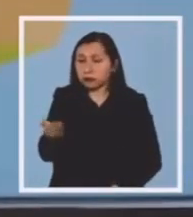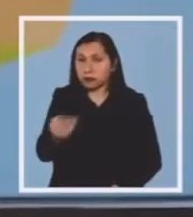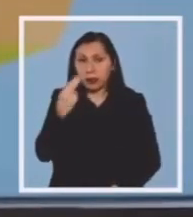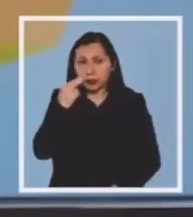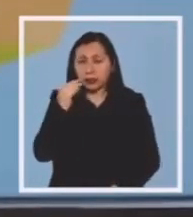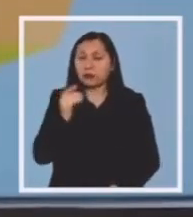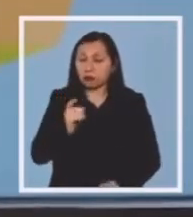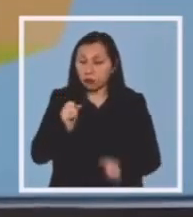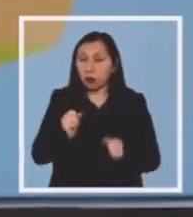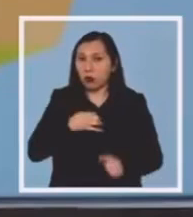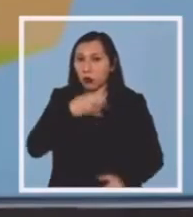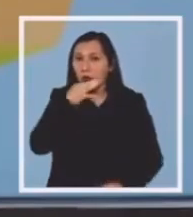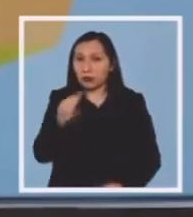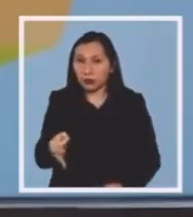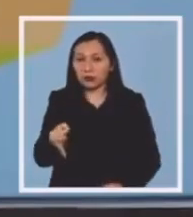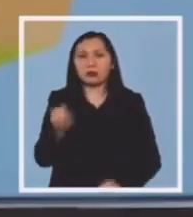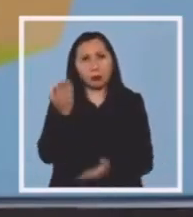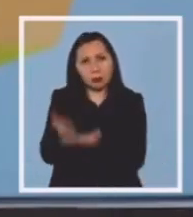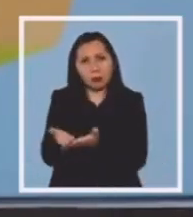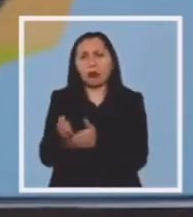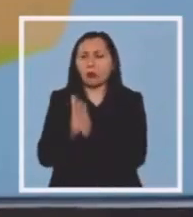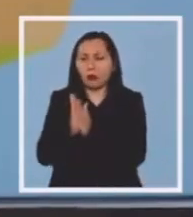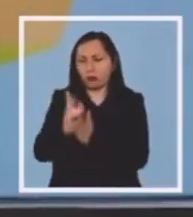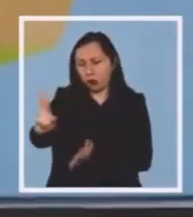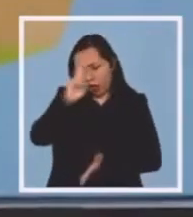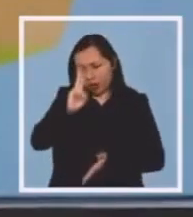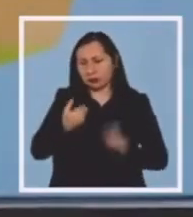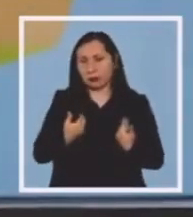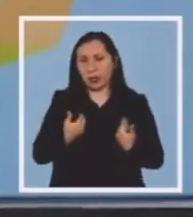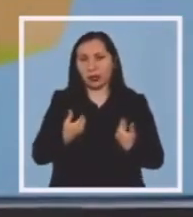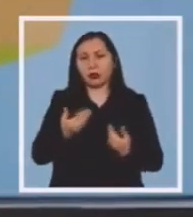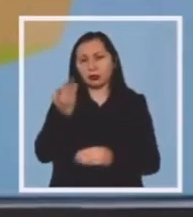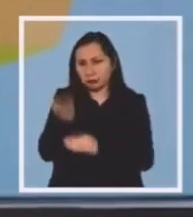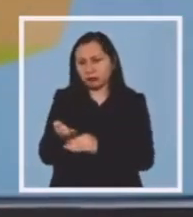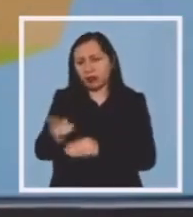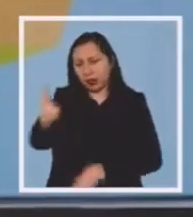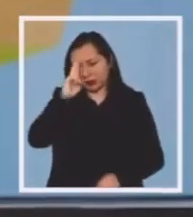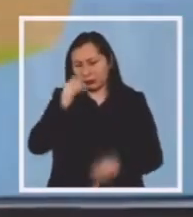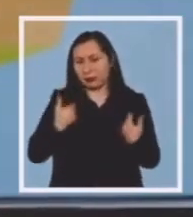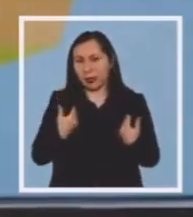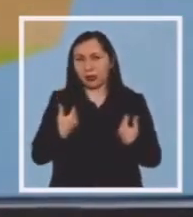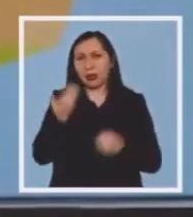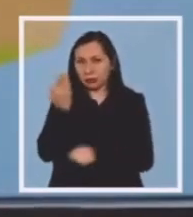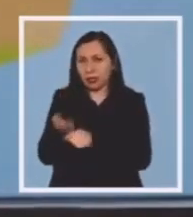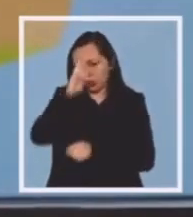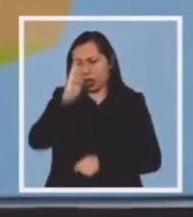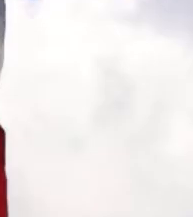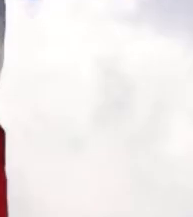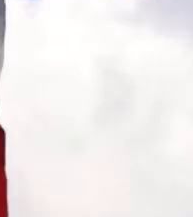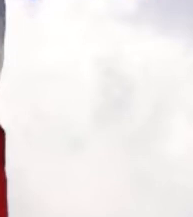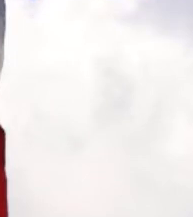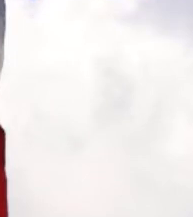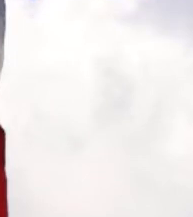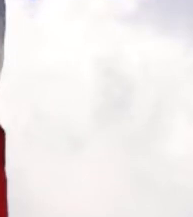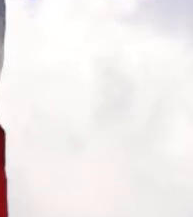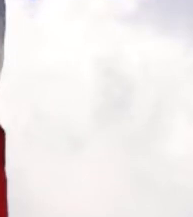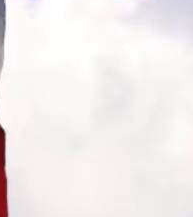Y también, señor, déjeme decirle, y le exijo respeto,